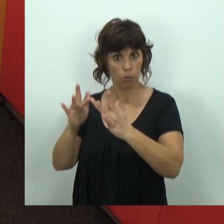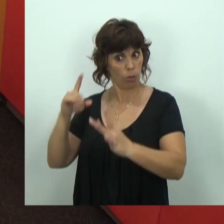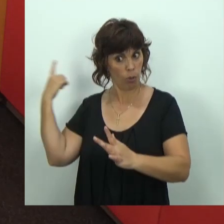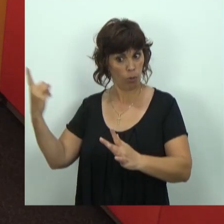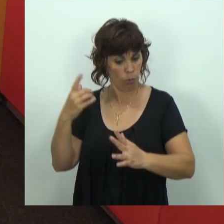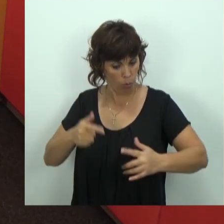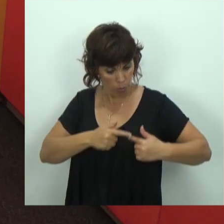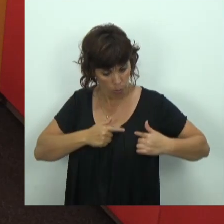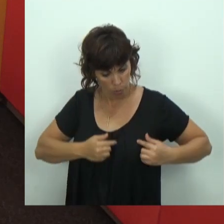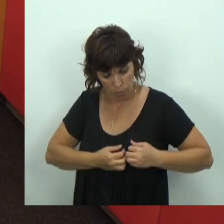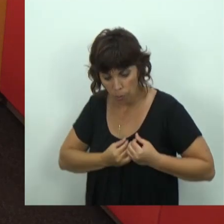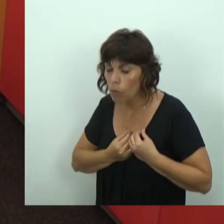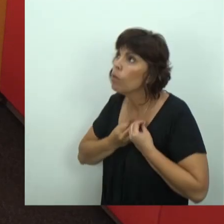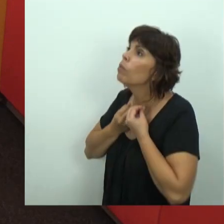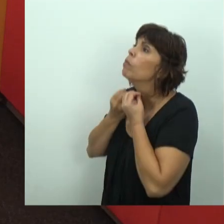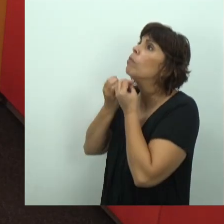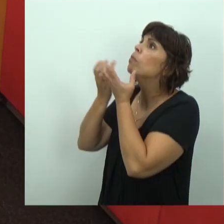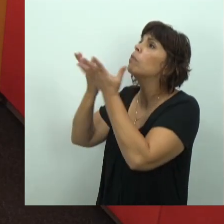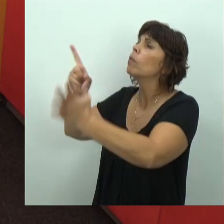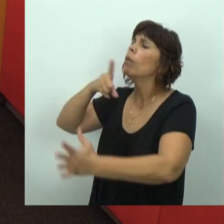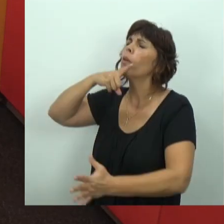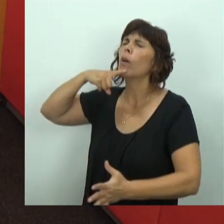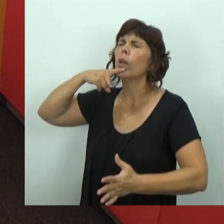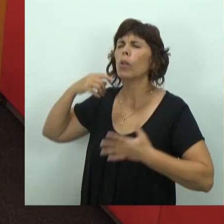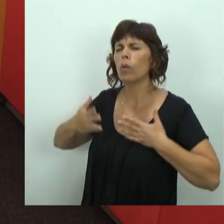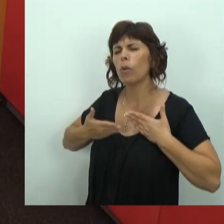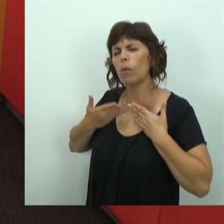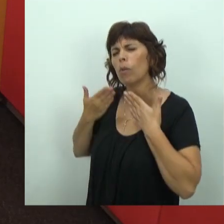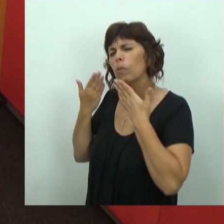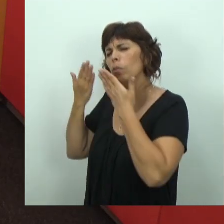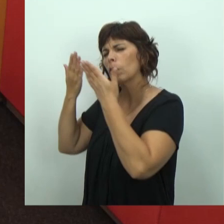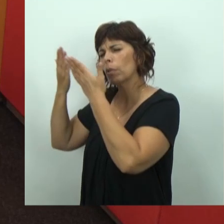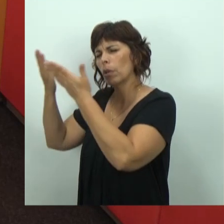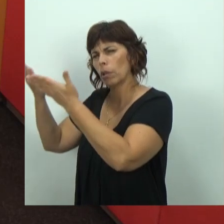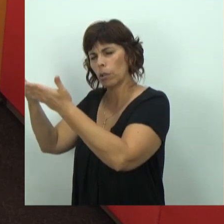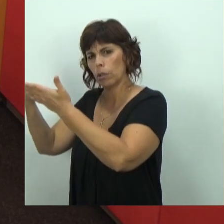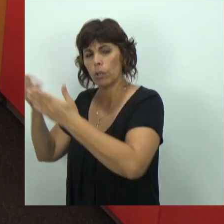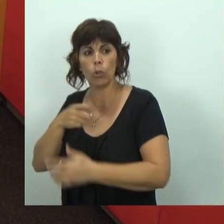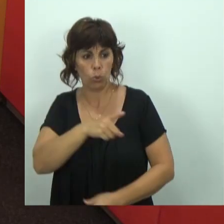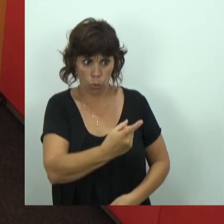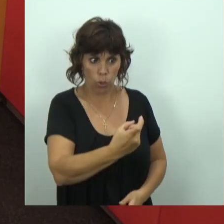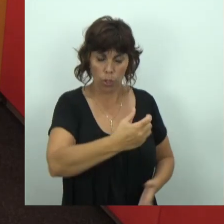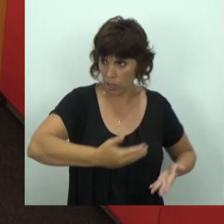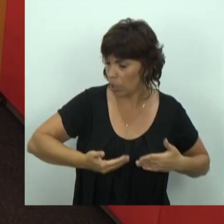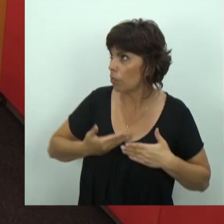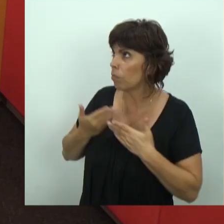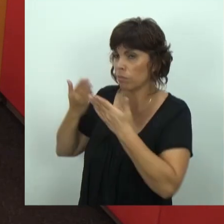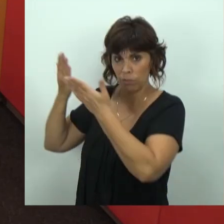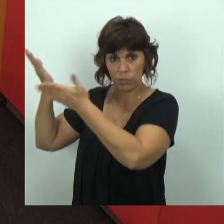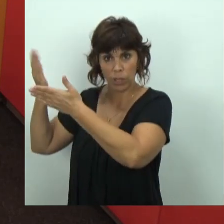Comparte tu dolor. Comparte tus necesidades con el Señor. Aquí en Lucas